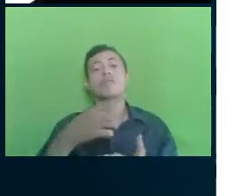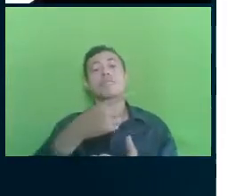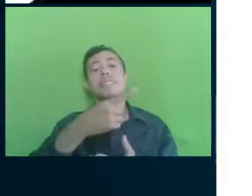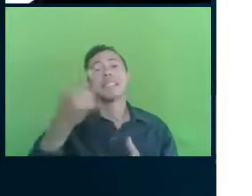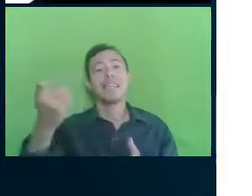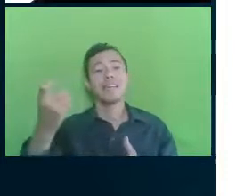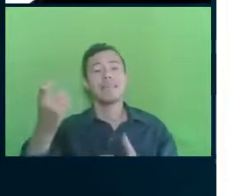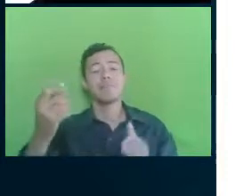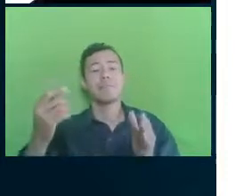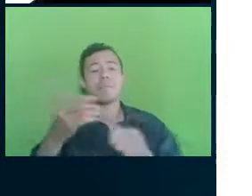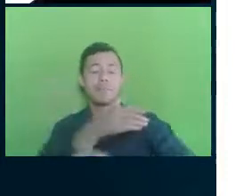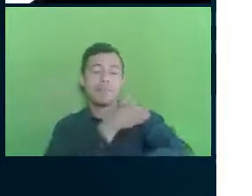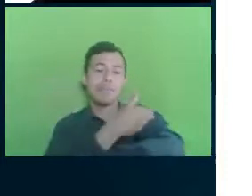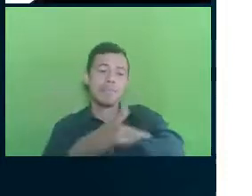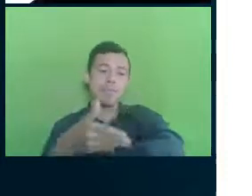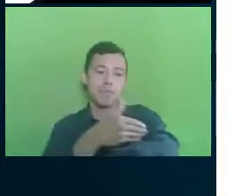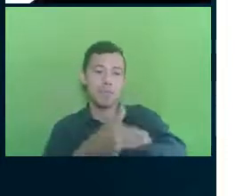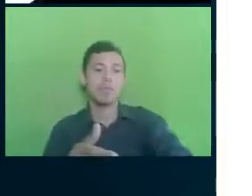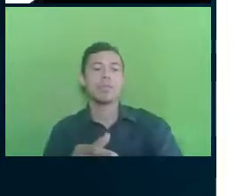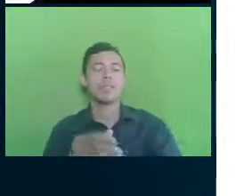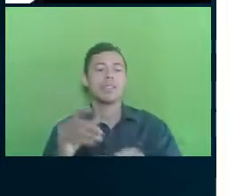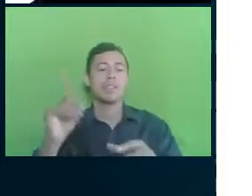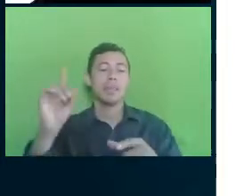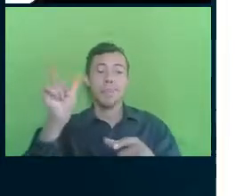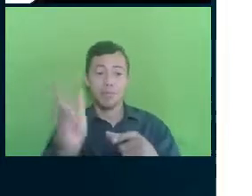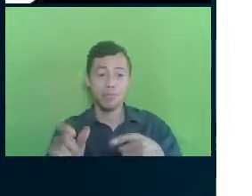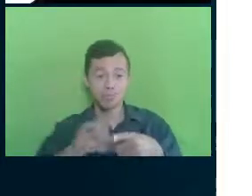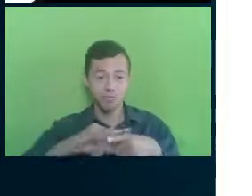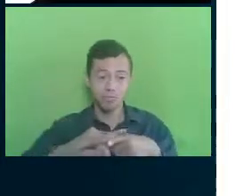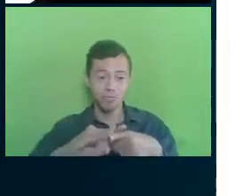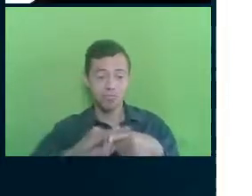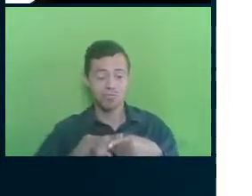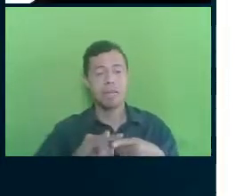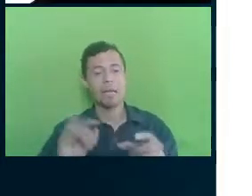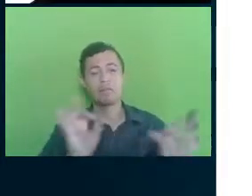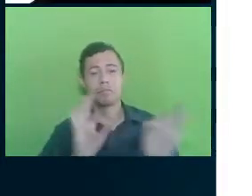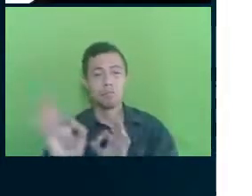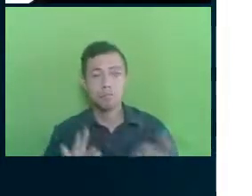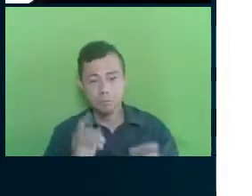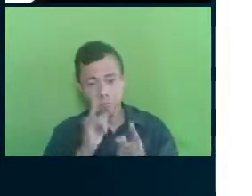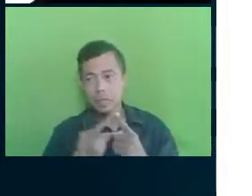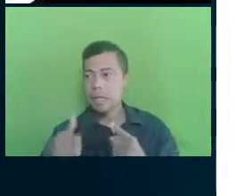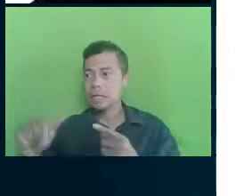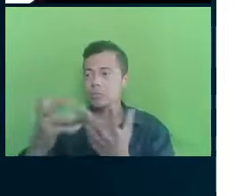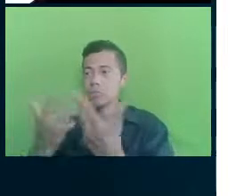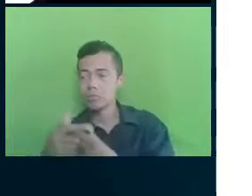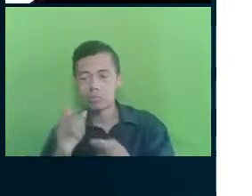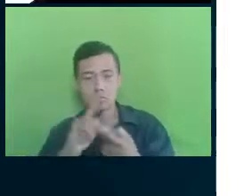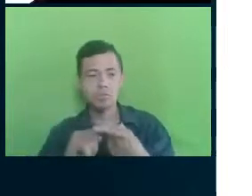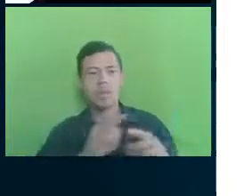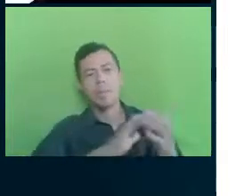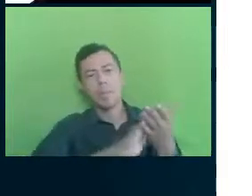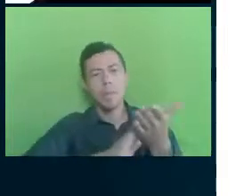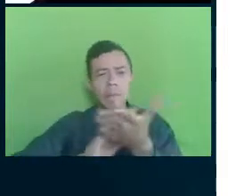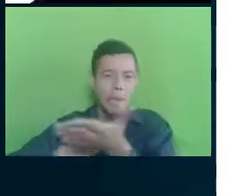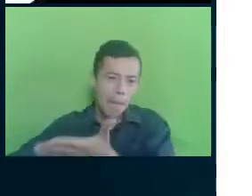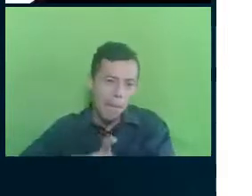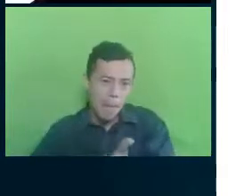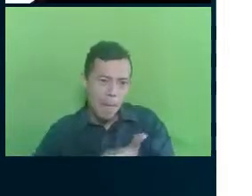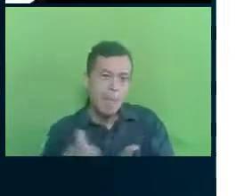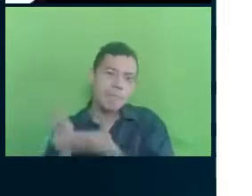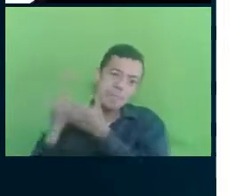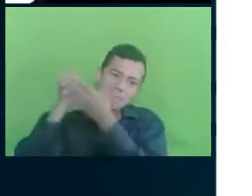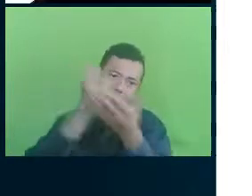usuarios de negocio y eso lo hacemos a través de crear herramientas que sean de código abierto, como TensorFlow, que es el framework de